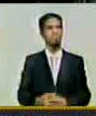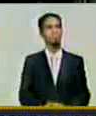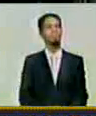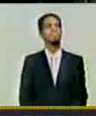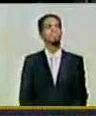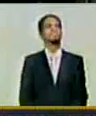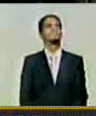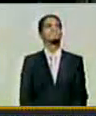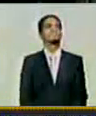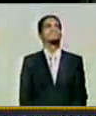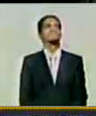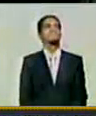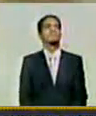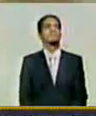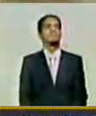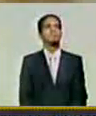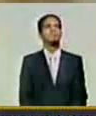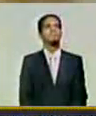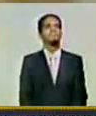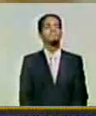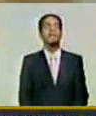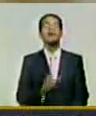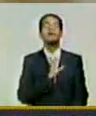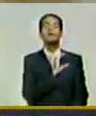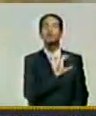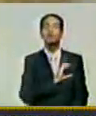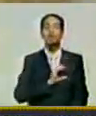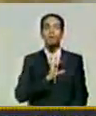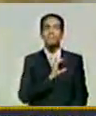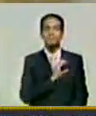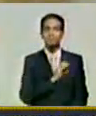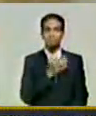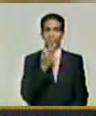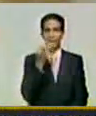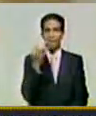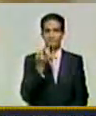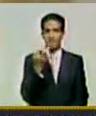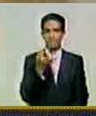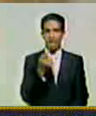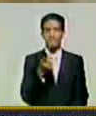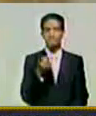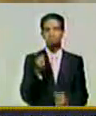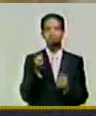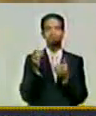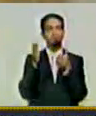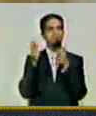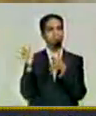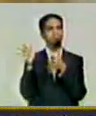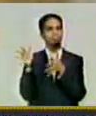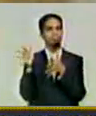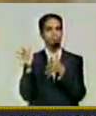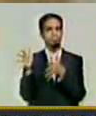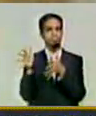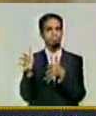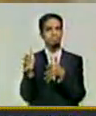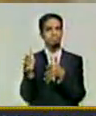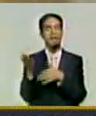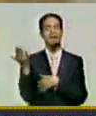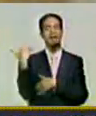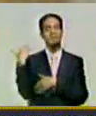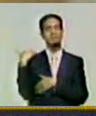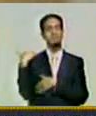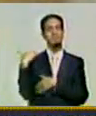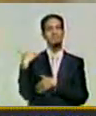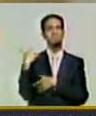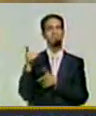Tribunales de la República. La Comisión para la Verdad ha hecho esta recomendación basado en el exhorto hecho por el jefe